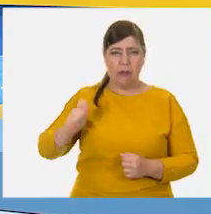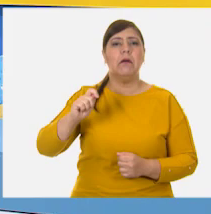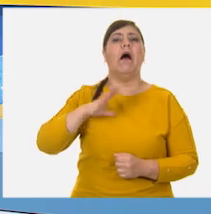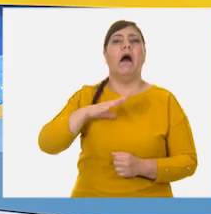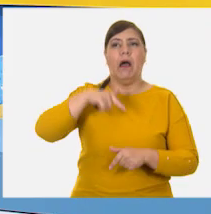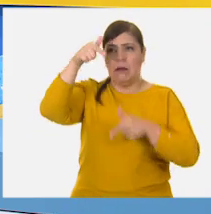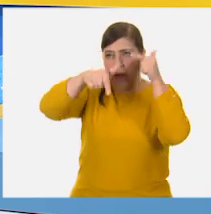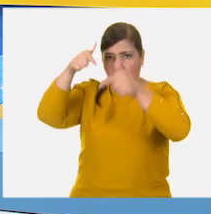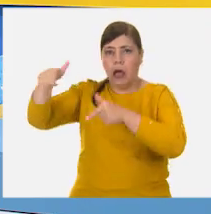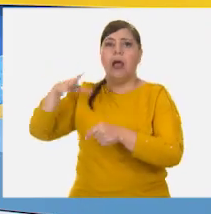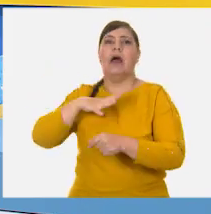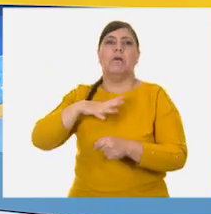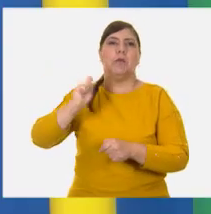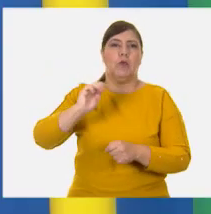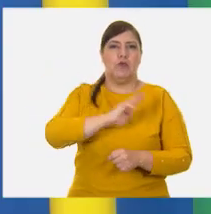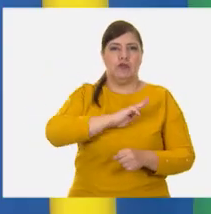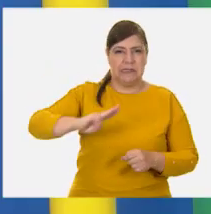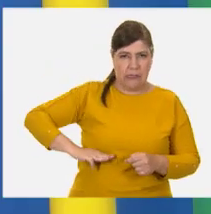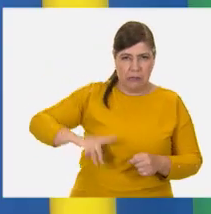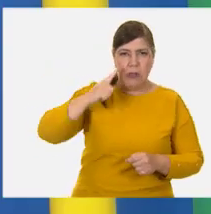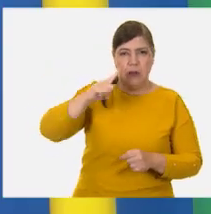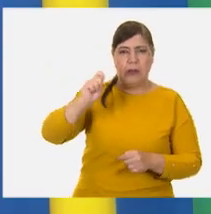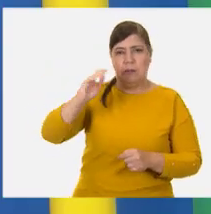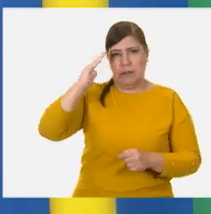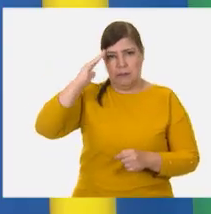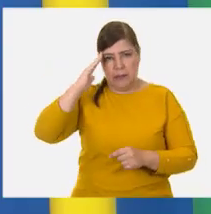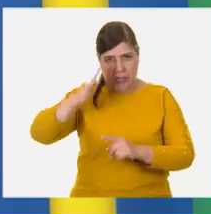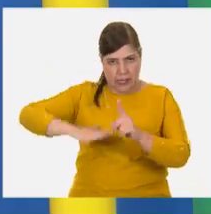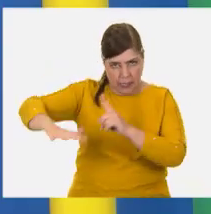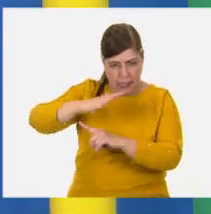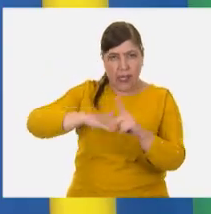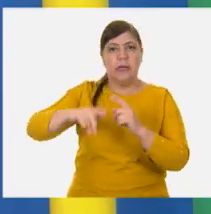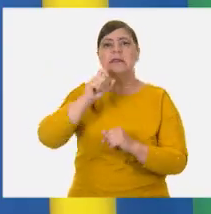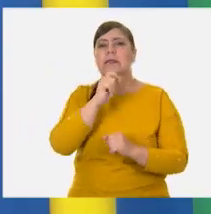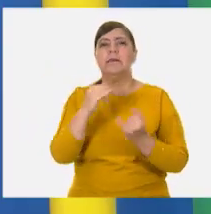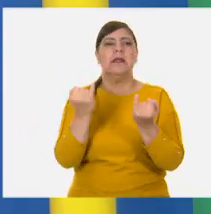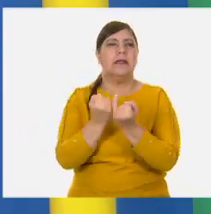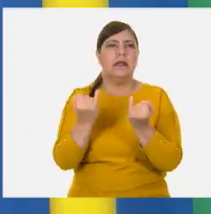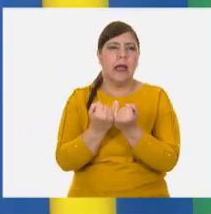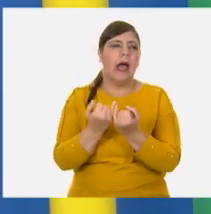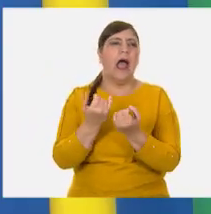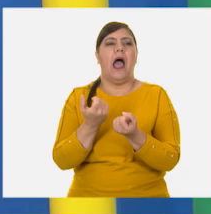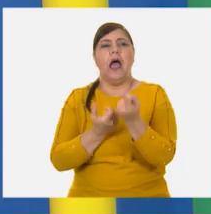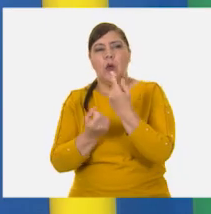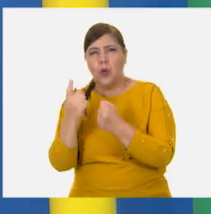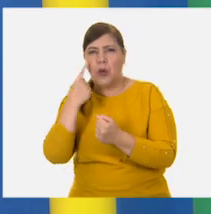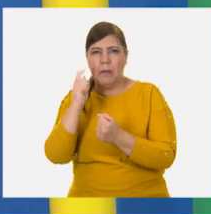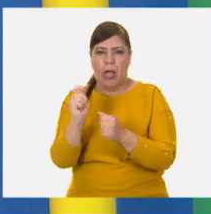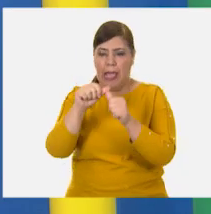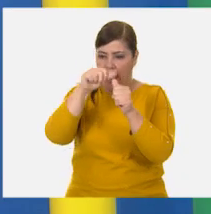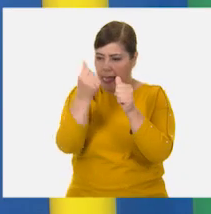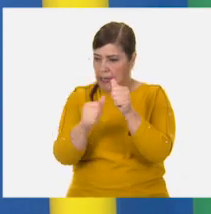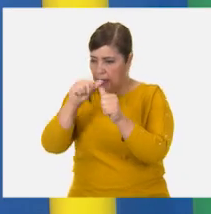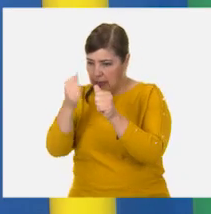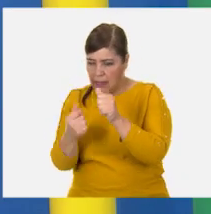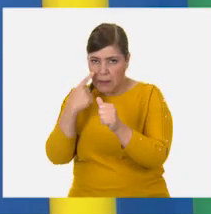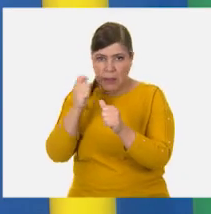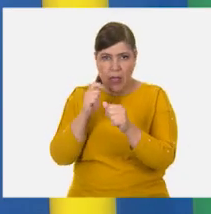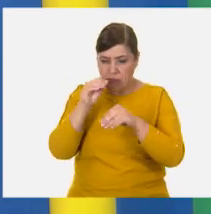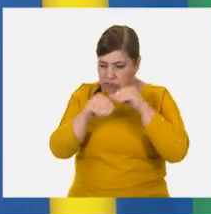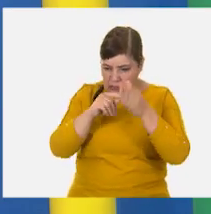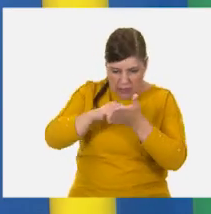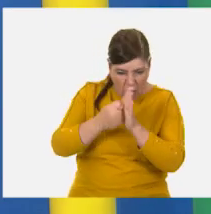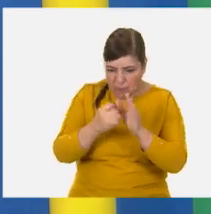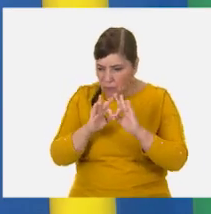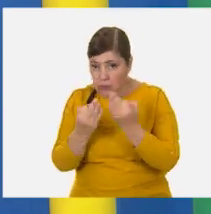y cabeceras municipales del país, así como algunas técnicas con las que se realizan algunas de las artesanías de nuestro